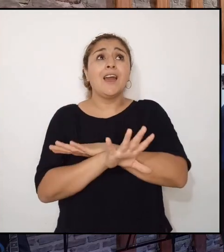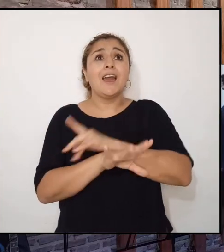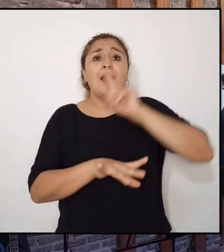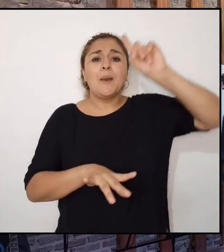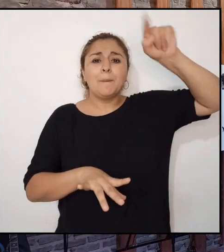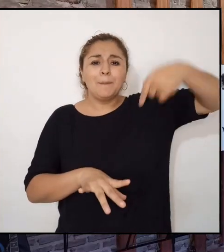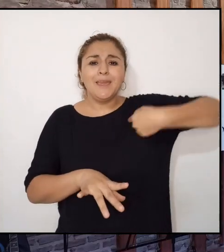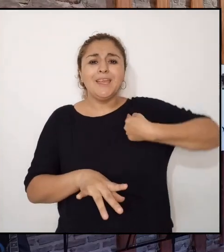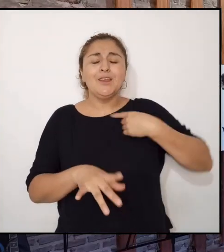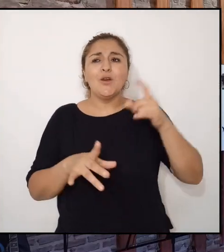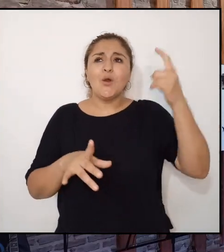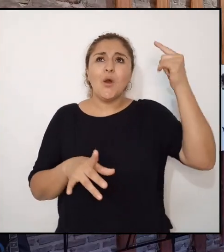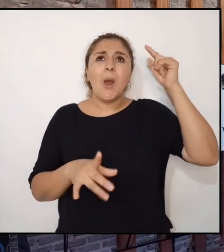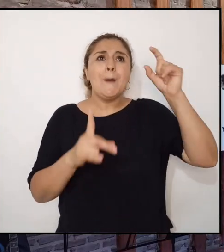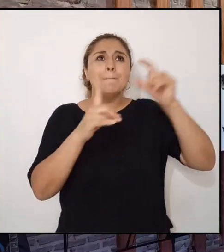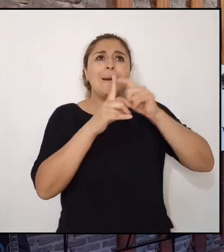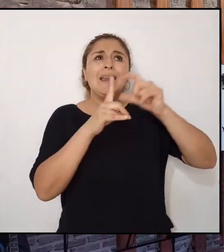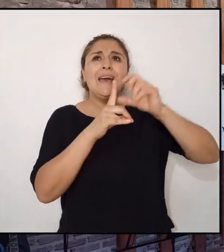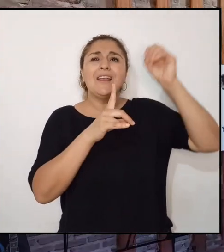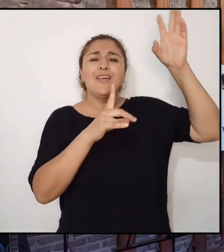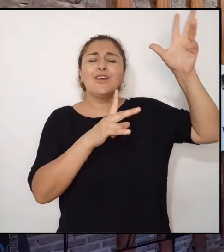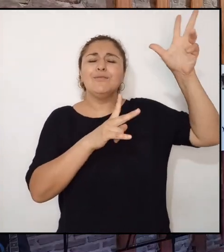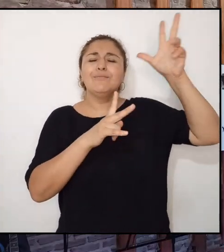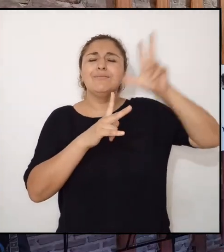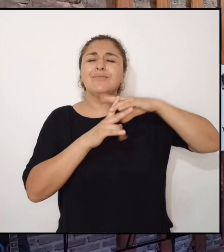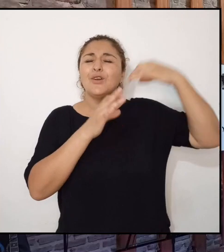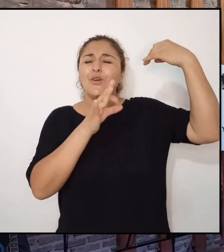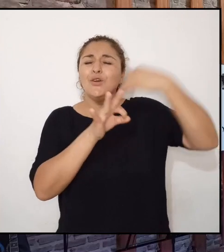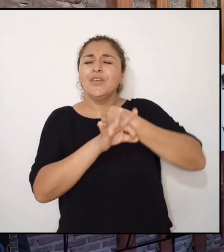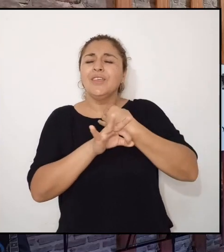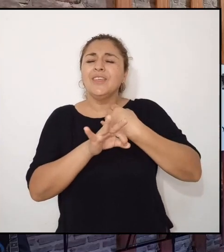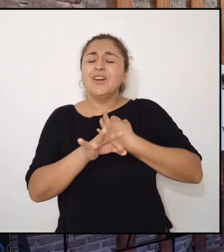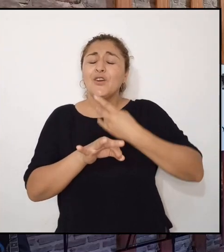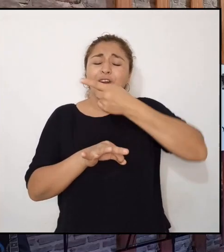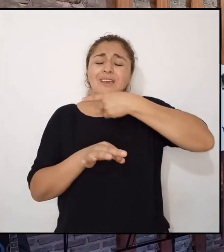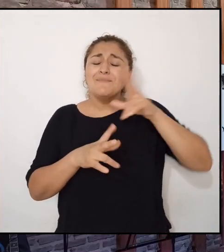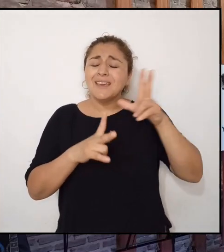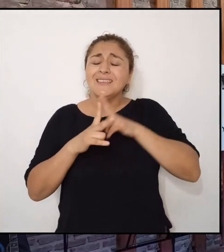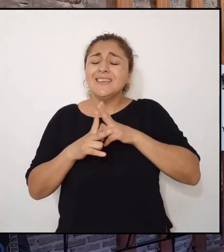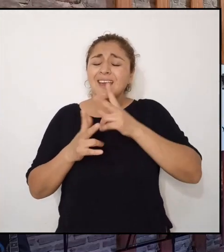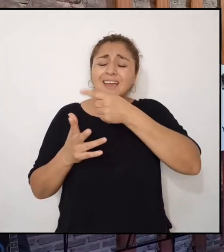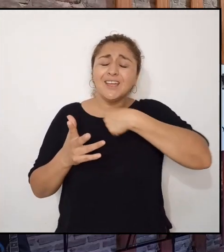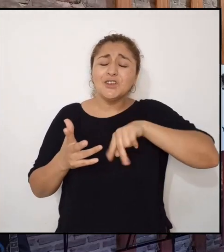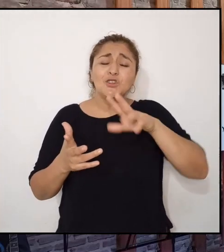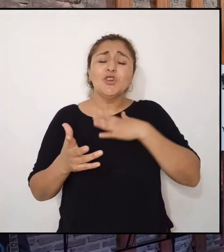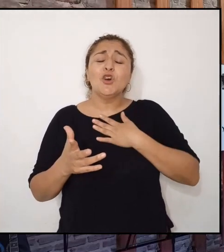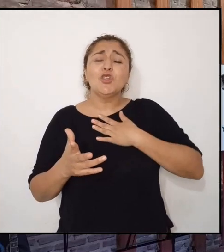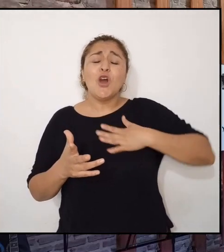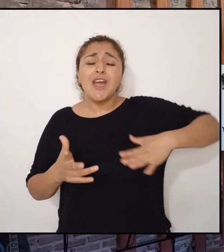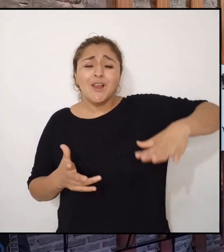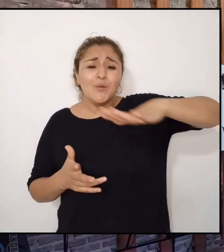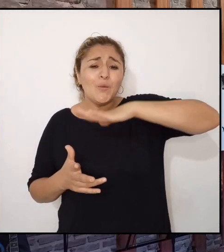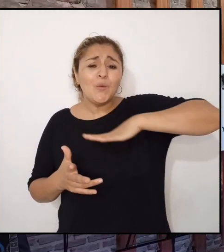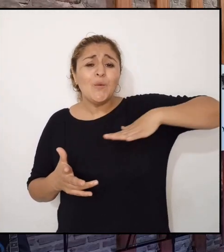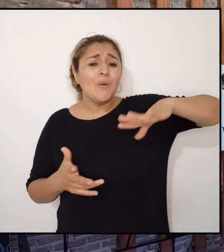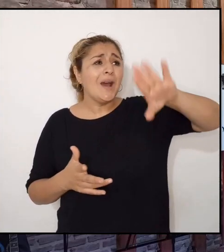lugares celestiales con Cristo Jesús. Yo digo, no salga de espera del hospital. Y con mi hija muy mal.